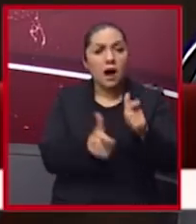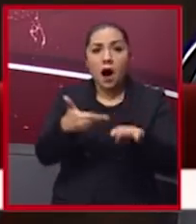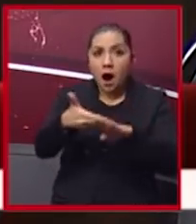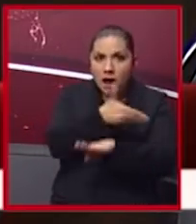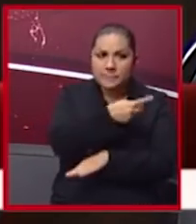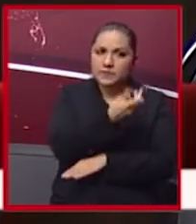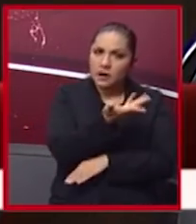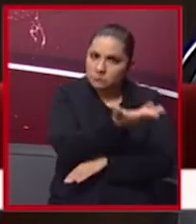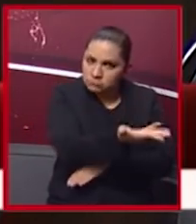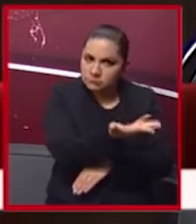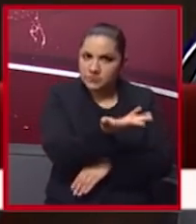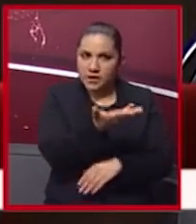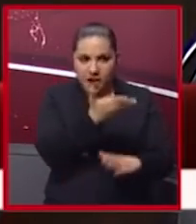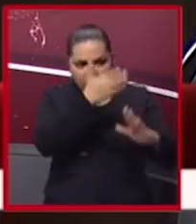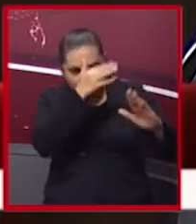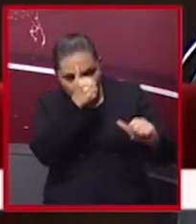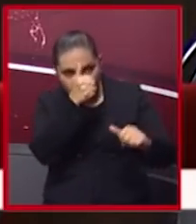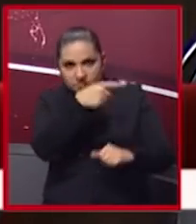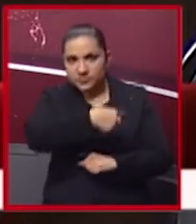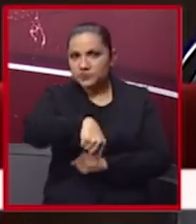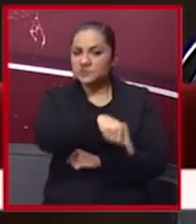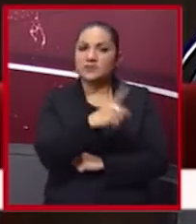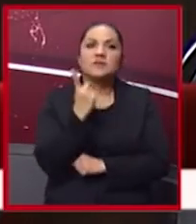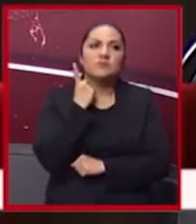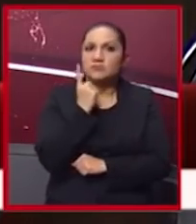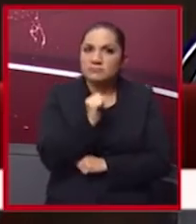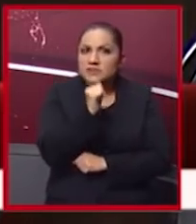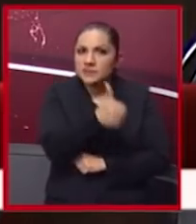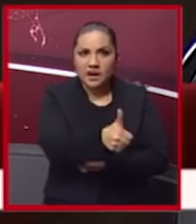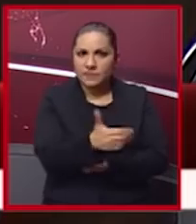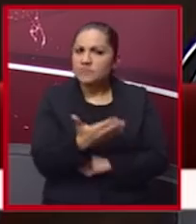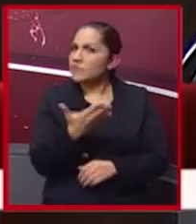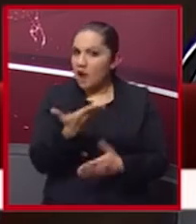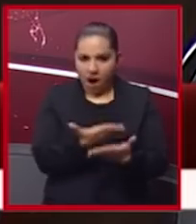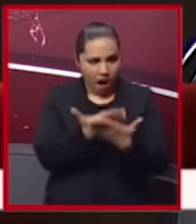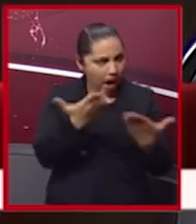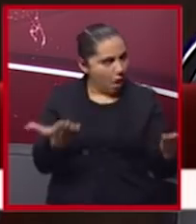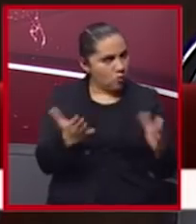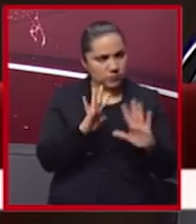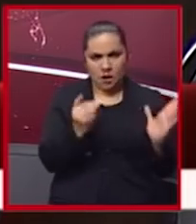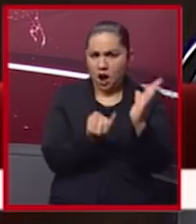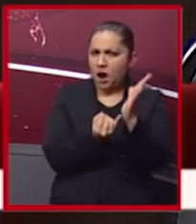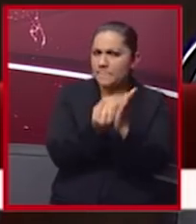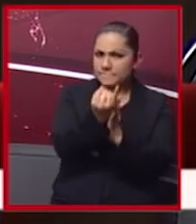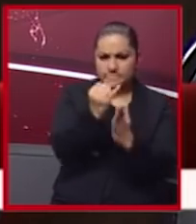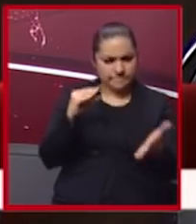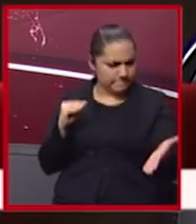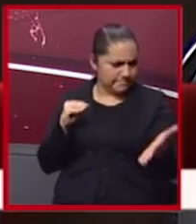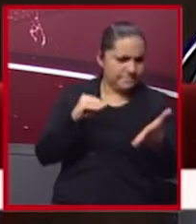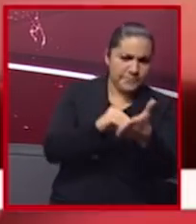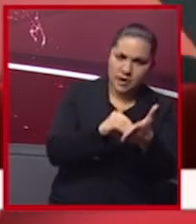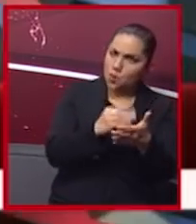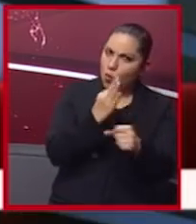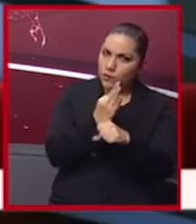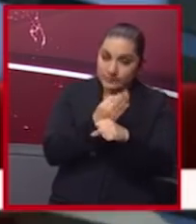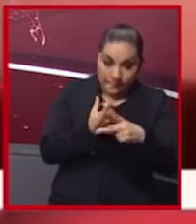supervisión, y ahora ya están considerados desde el inicio de este